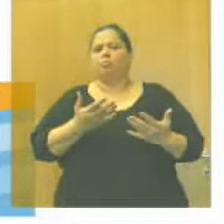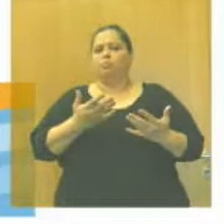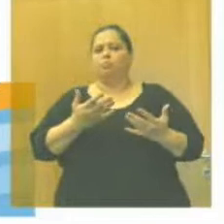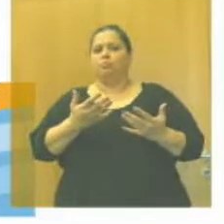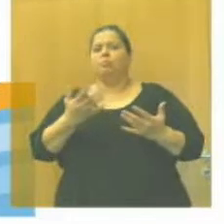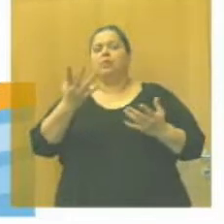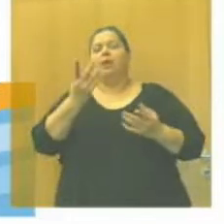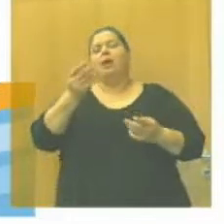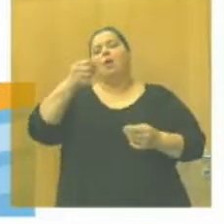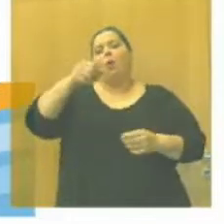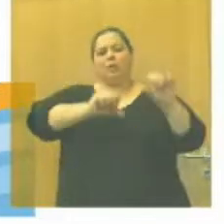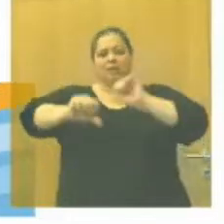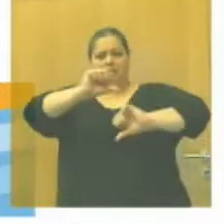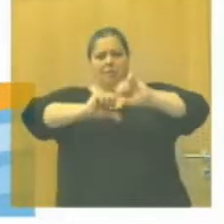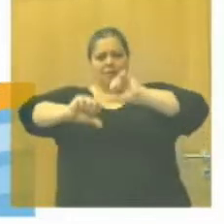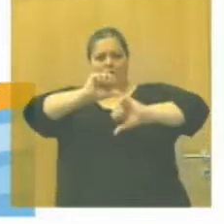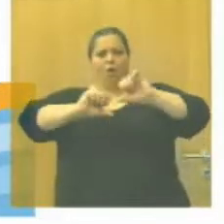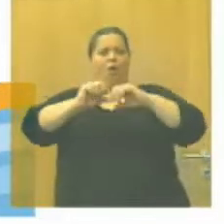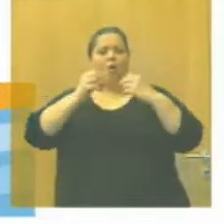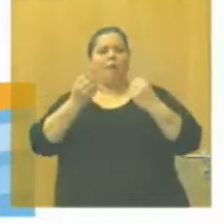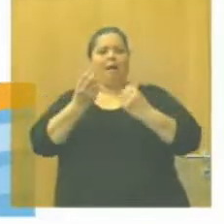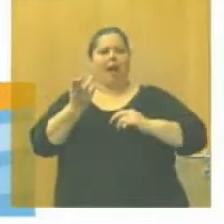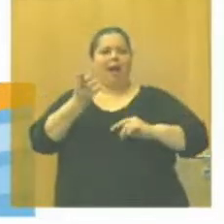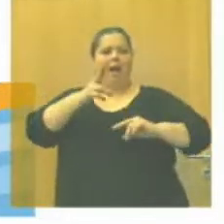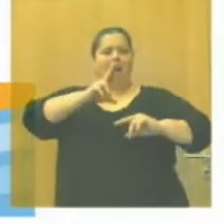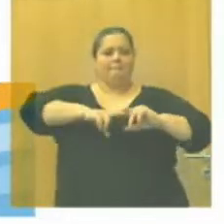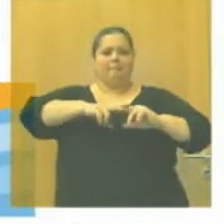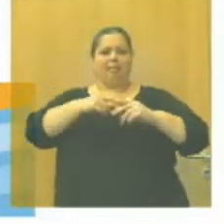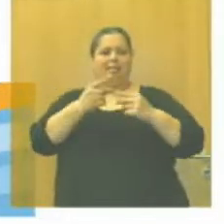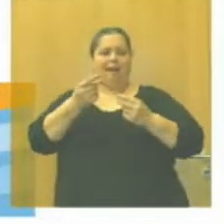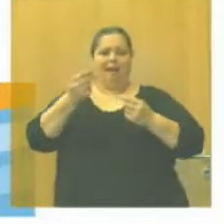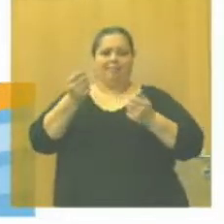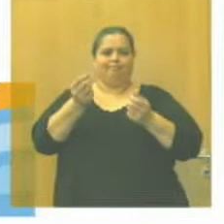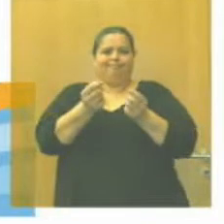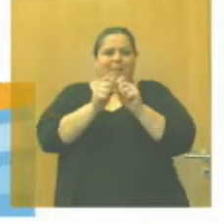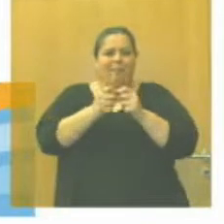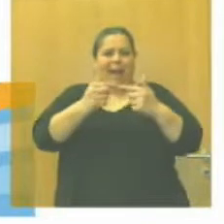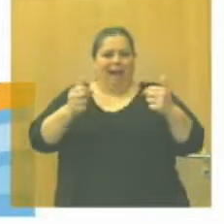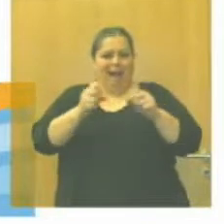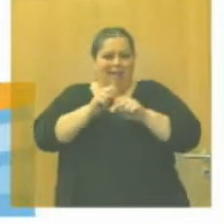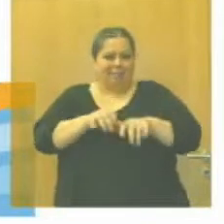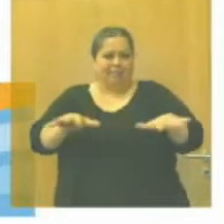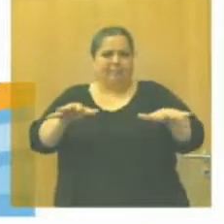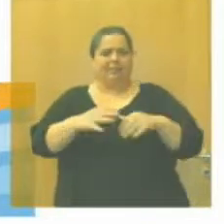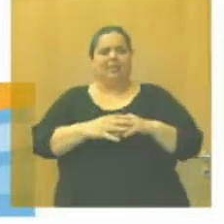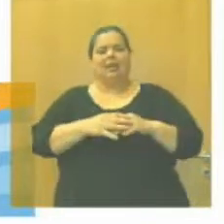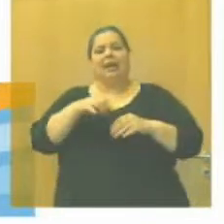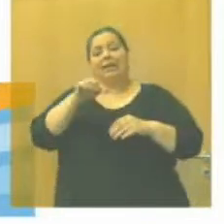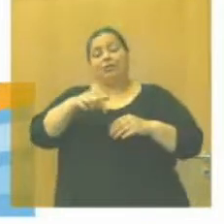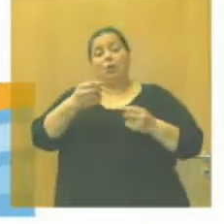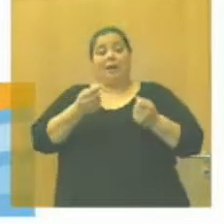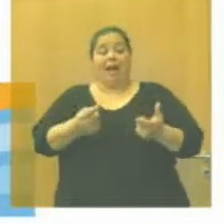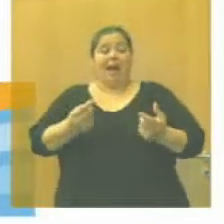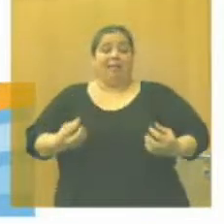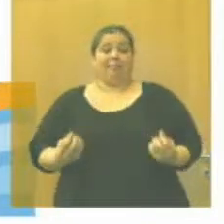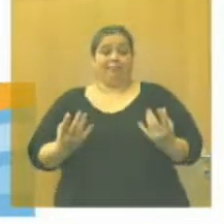un pesticida. ¿Se dice así? ¿Pesticida? Sí, un agrotóxico, gracias, que se ha usado mucho